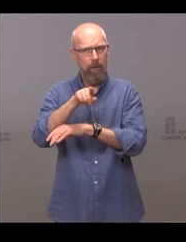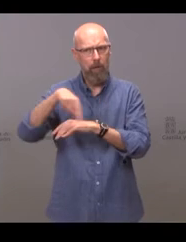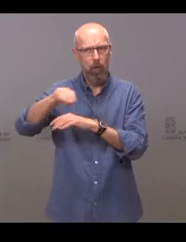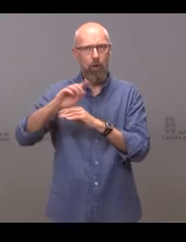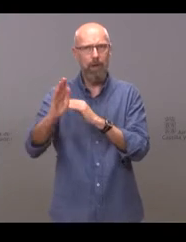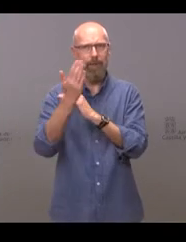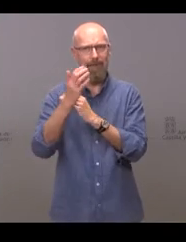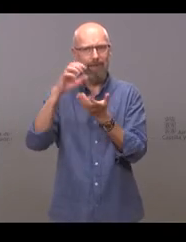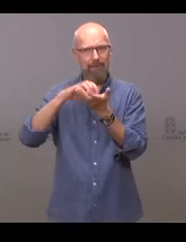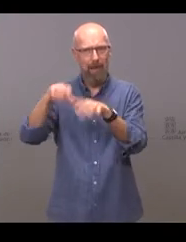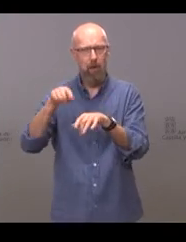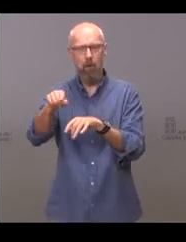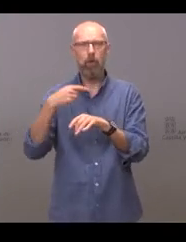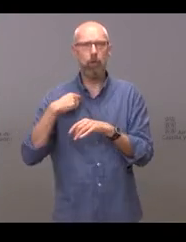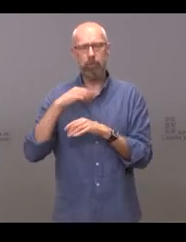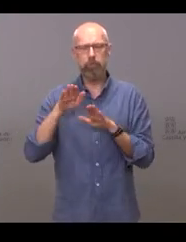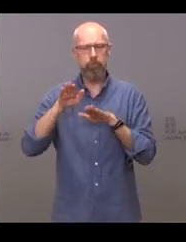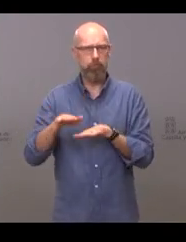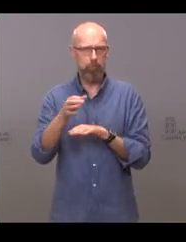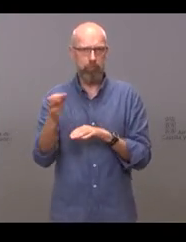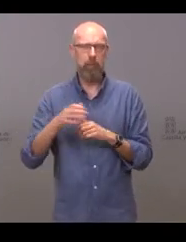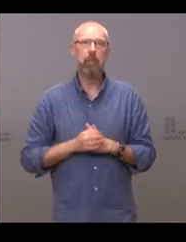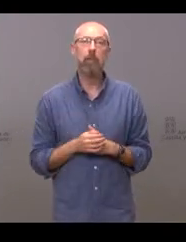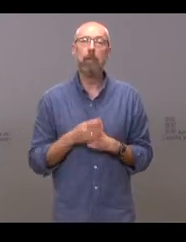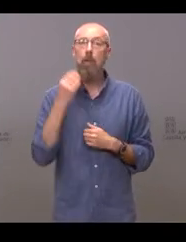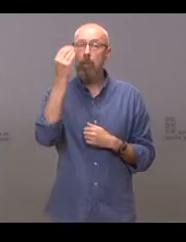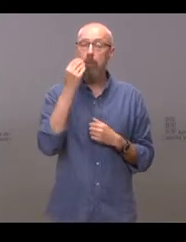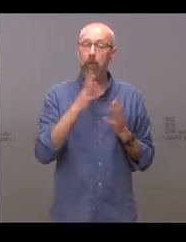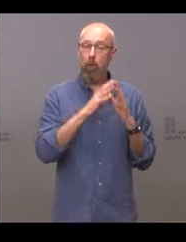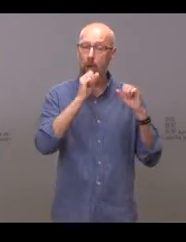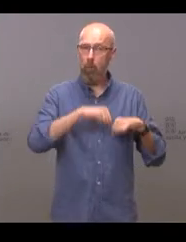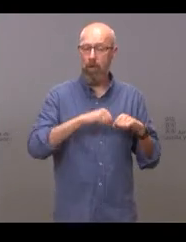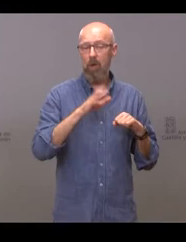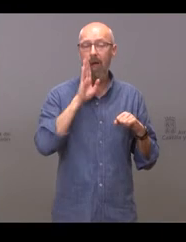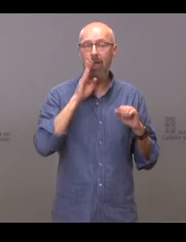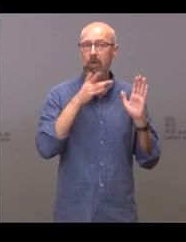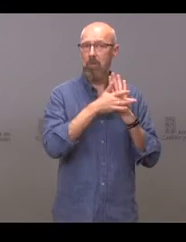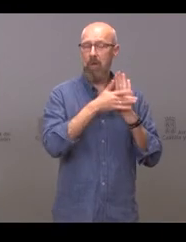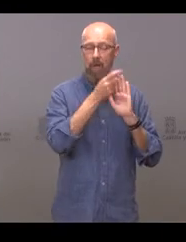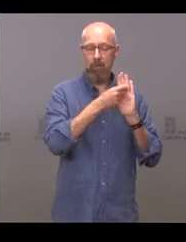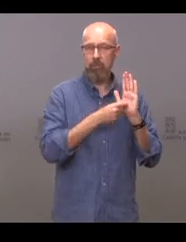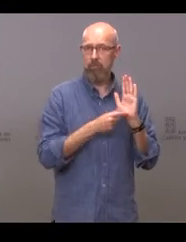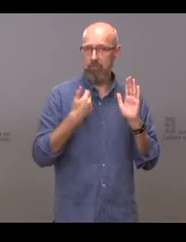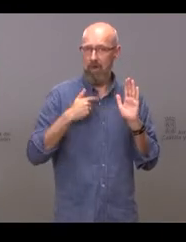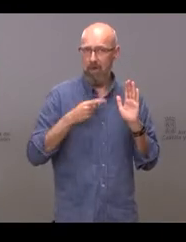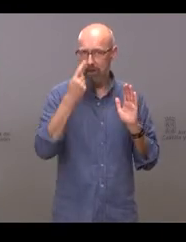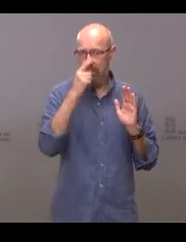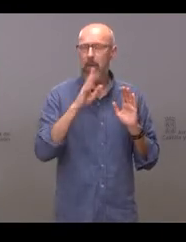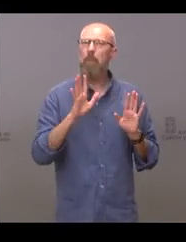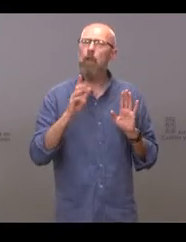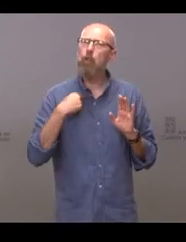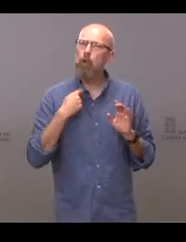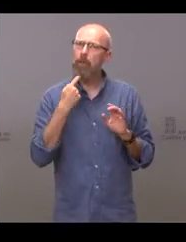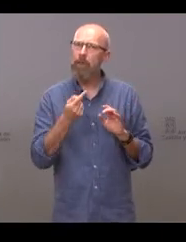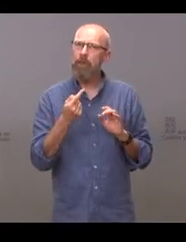castilla creo que los acuerdos con llegadas se han se han desgranado por parte de los conocéis todos pero yo aquí sí dentro de eso quiero